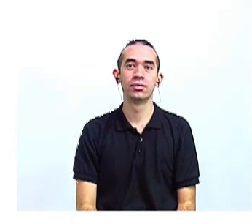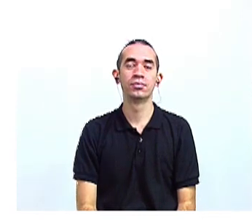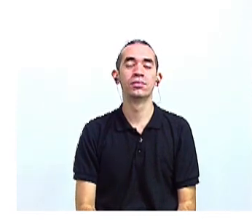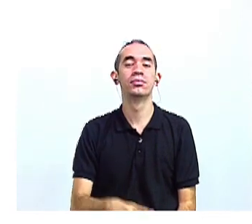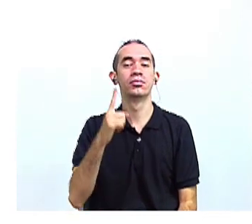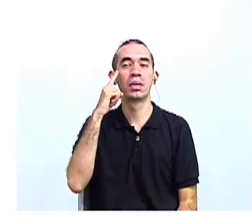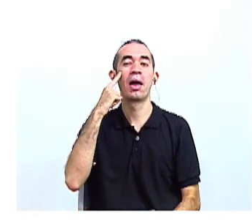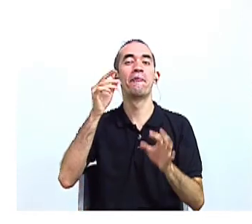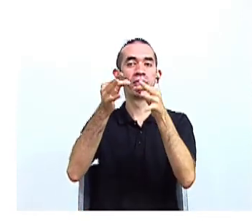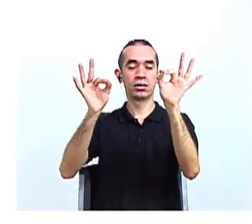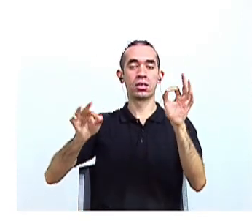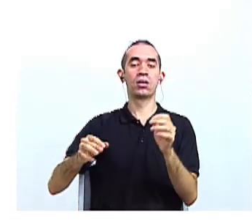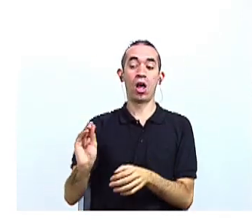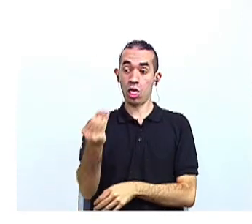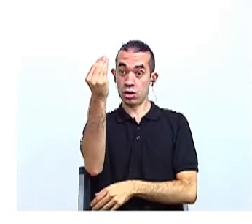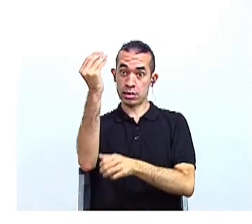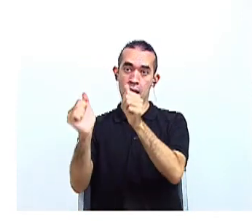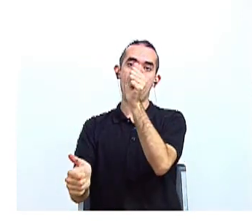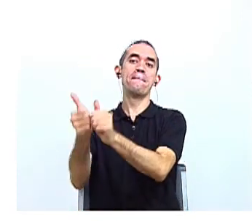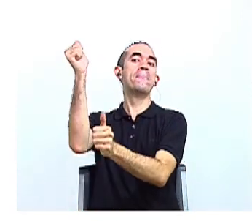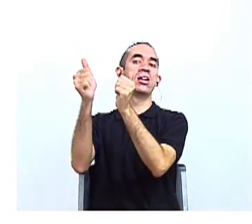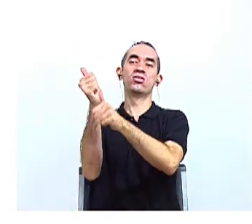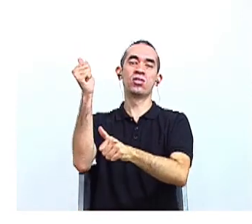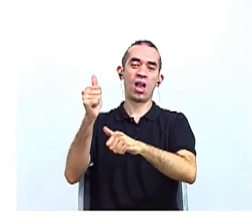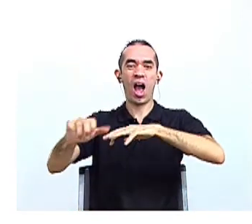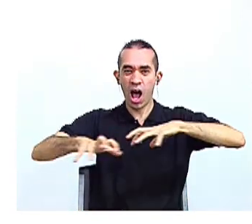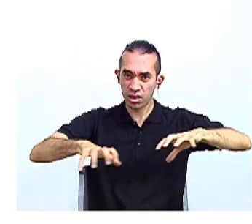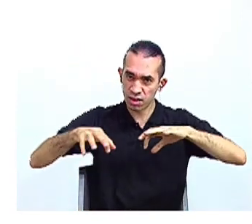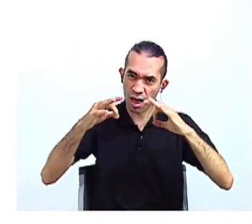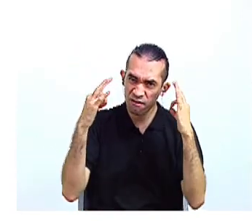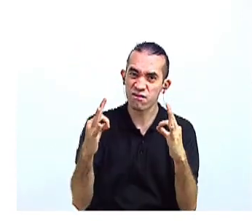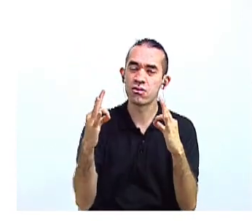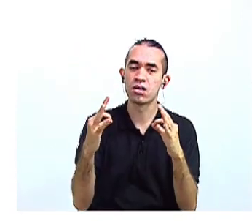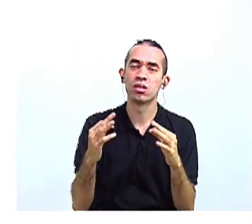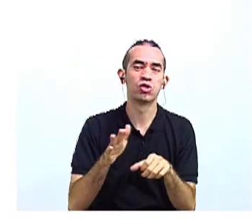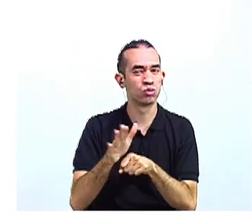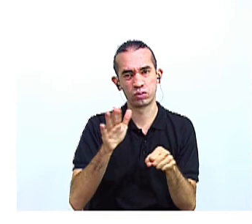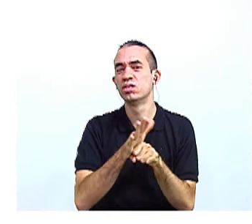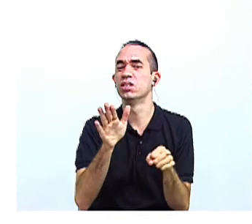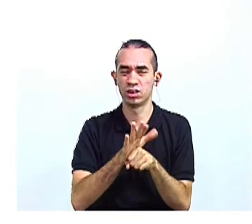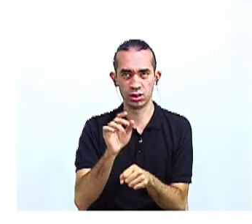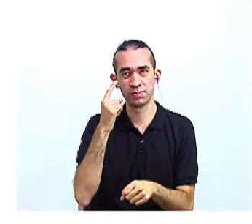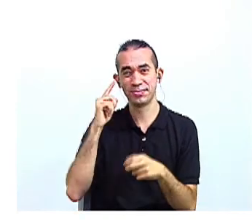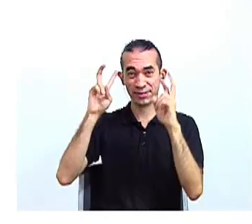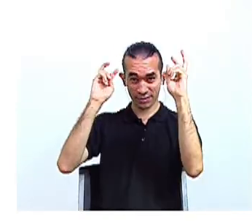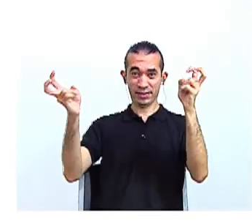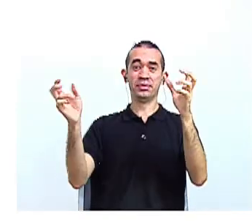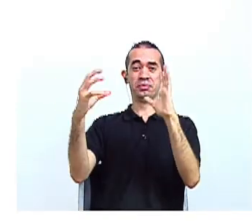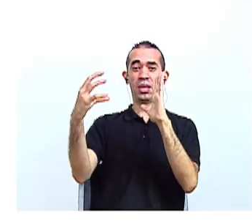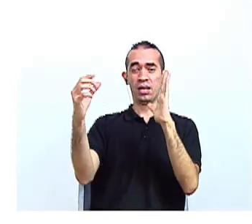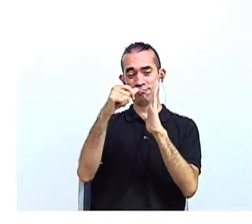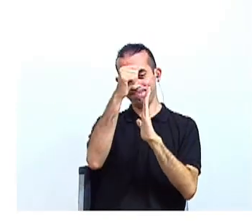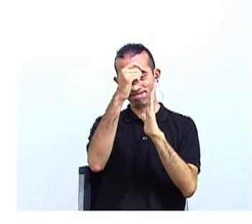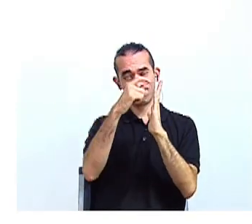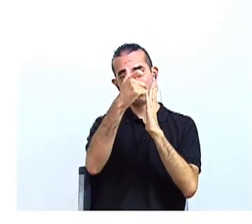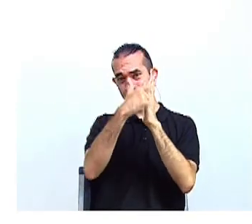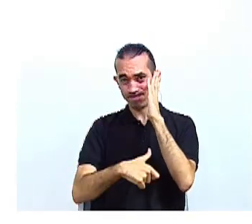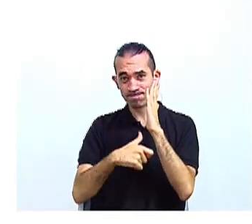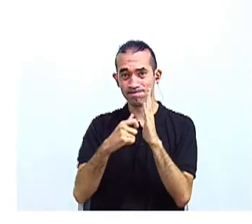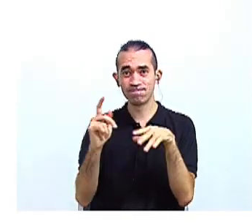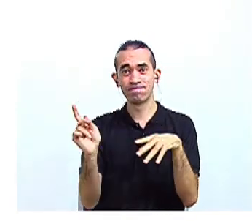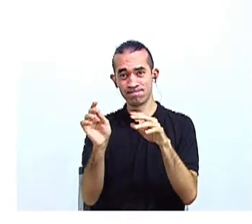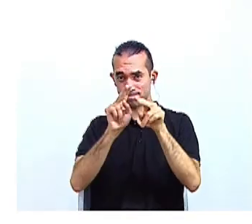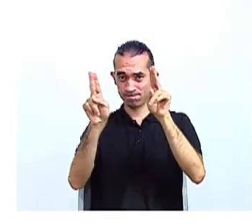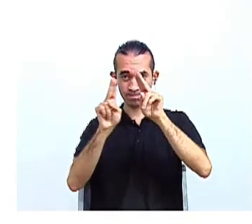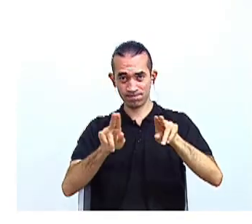La mayoría de adolescentes no realizan suficiente actividad física, señala el título de este artículo digital. Pues